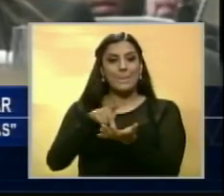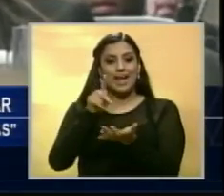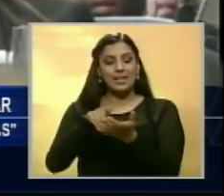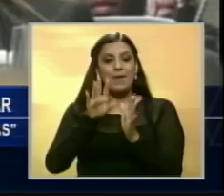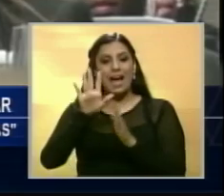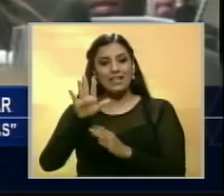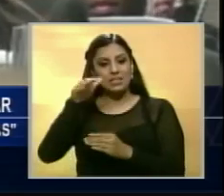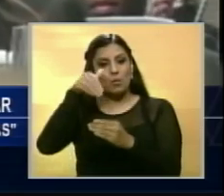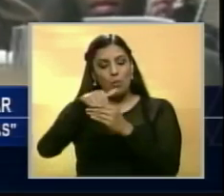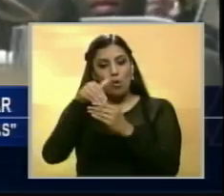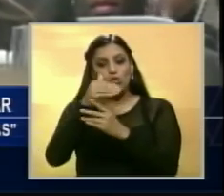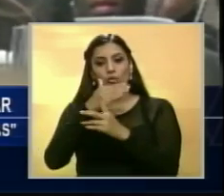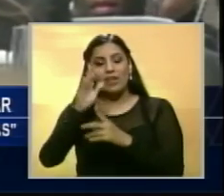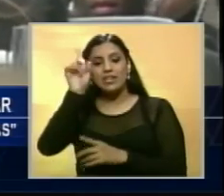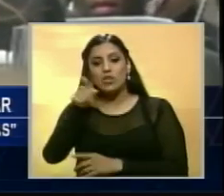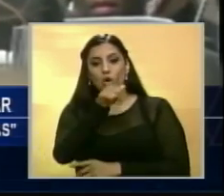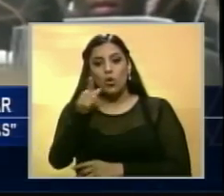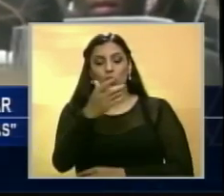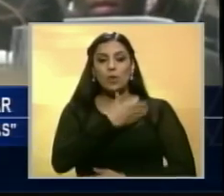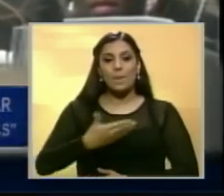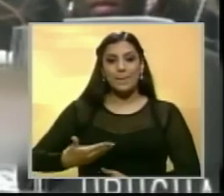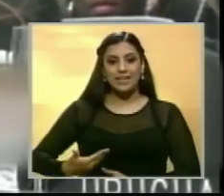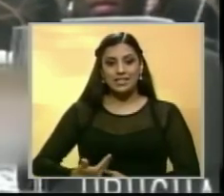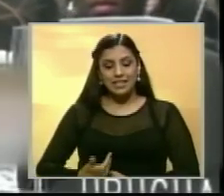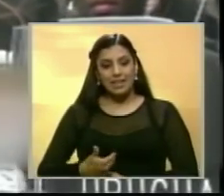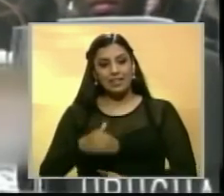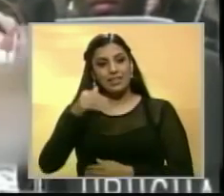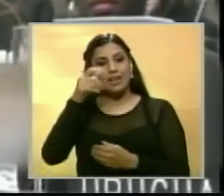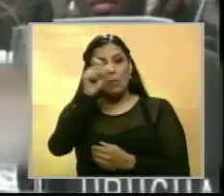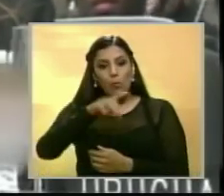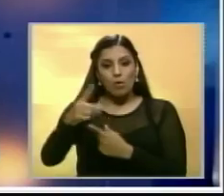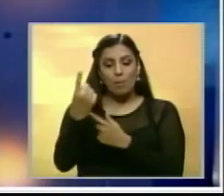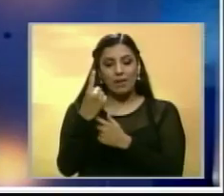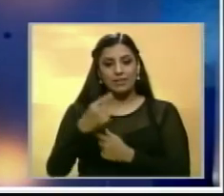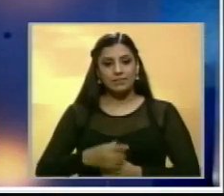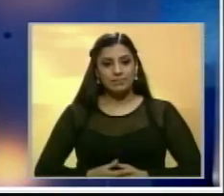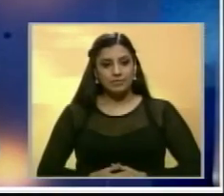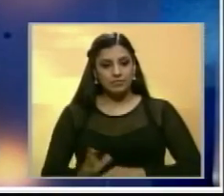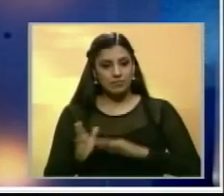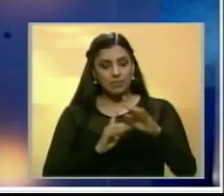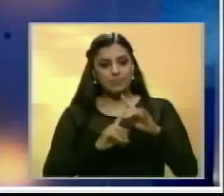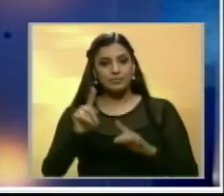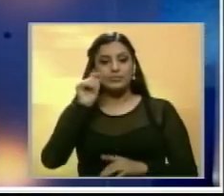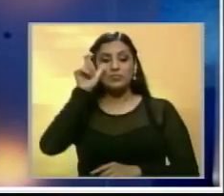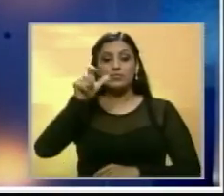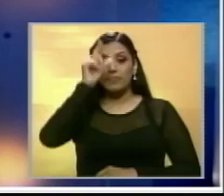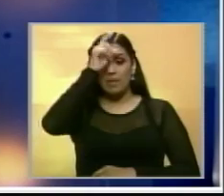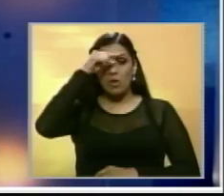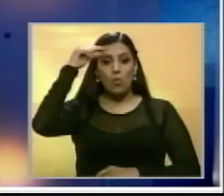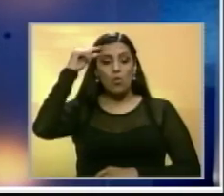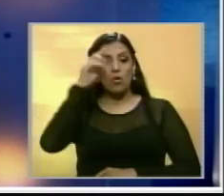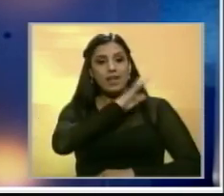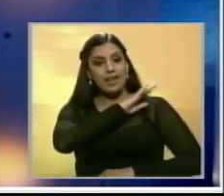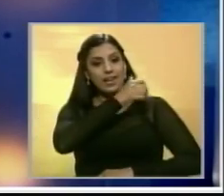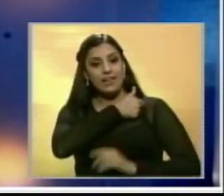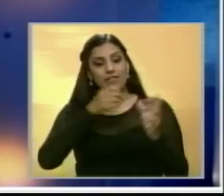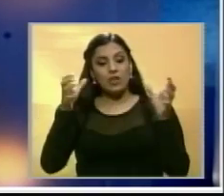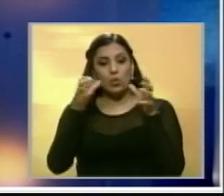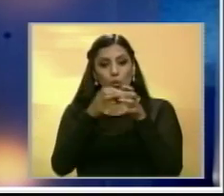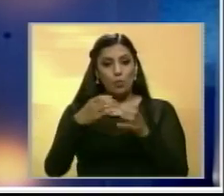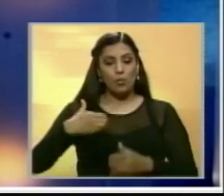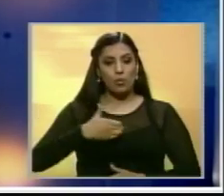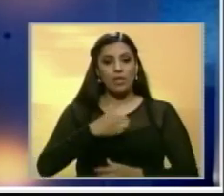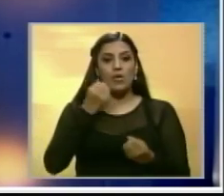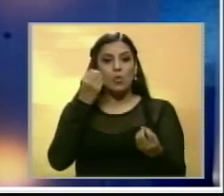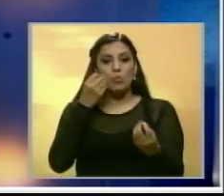como es el referéndum revocatorio de mandatos de cargos de elección popular. Julio Borges, jefe de fracción parlamentaria de la Unidad,